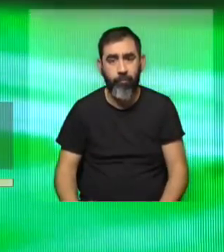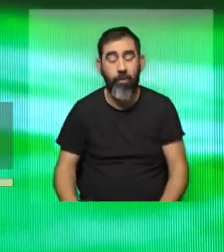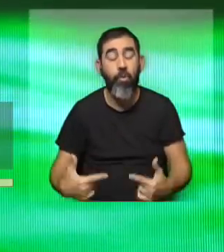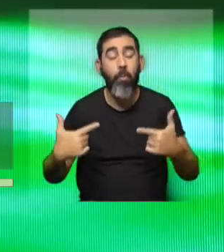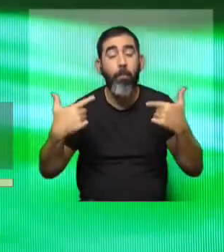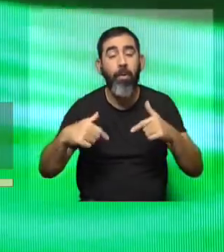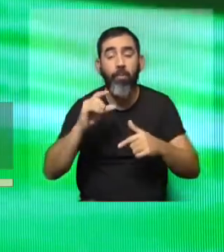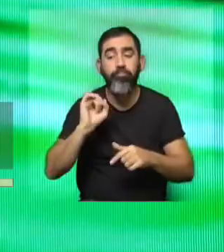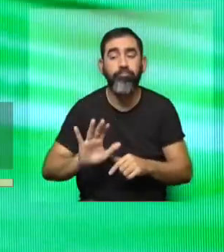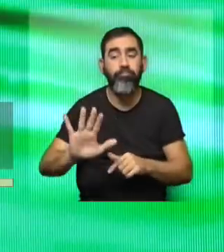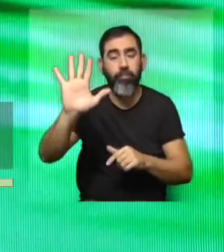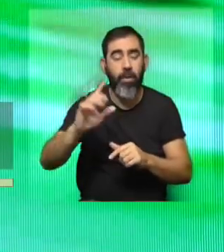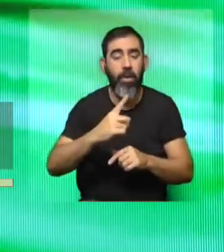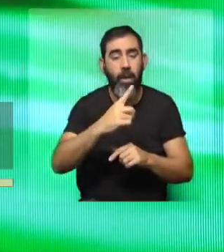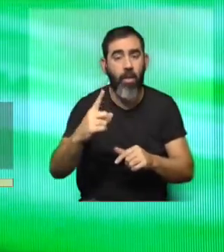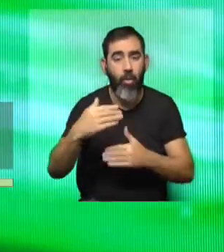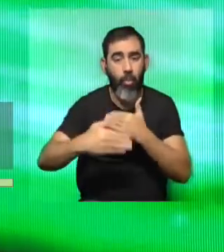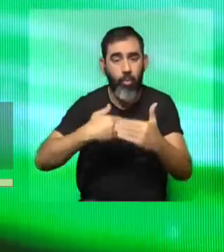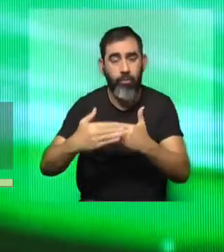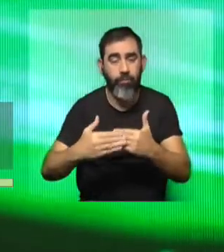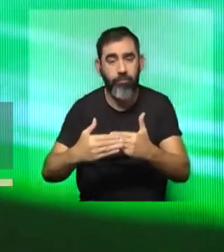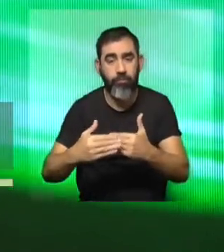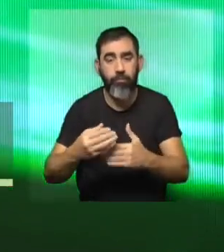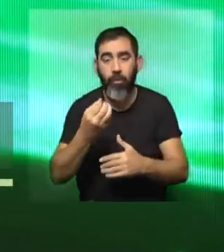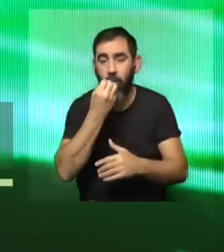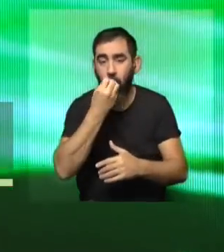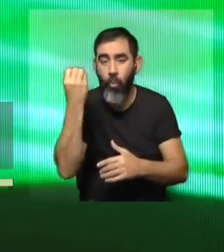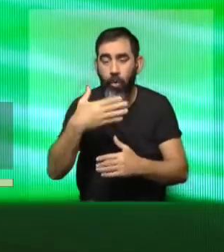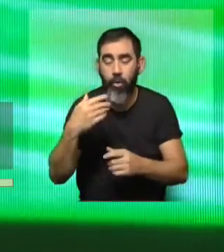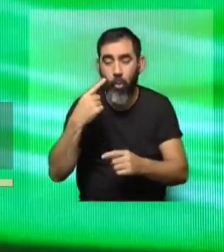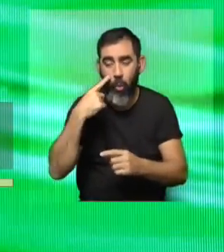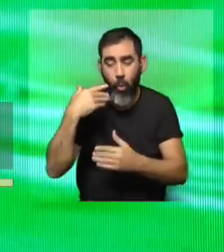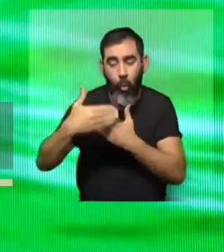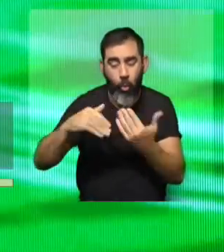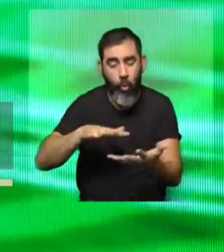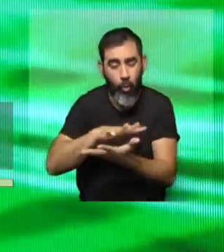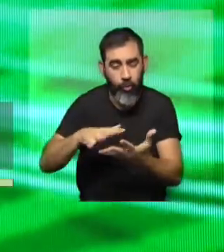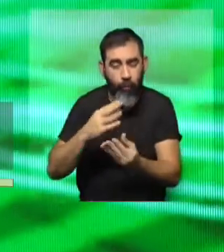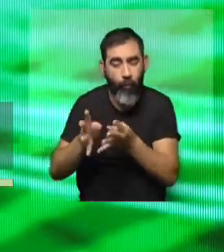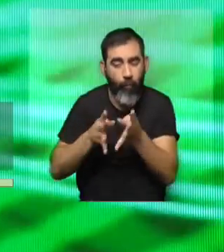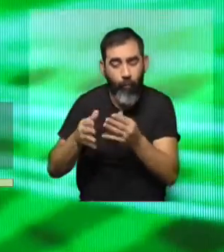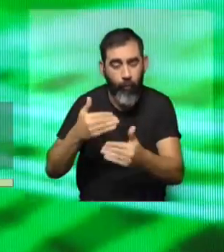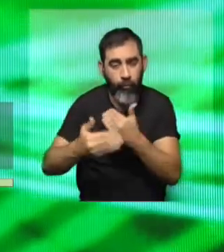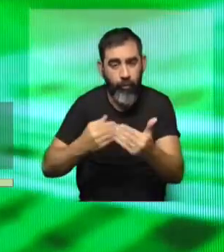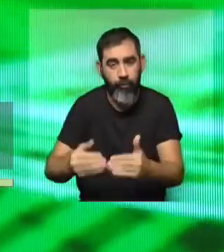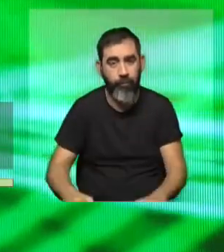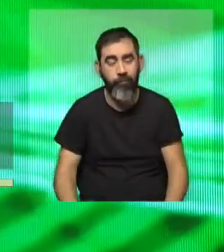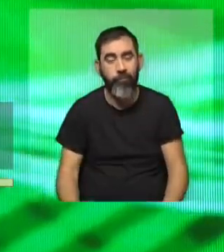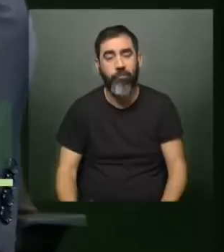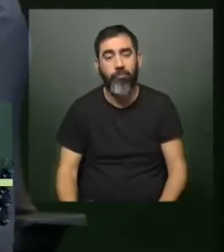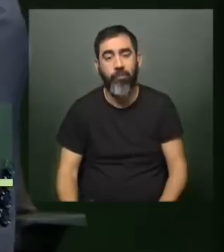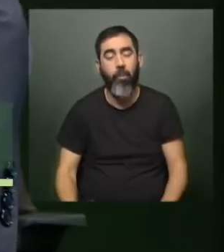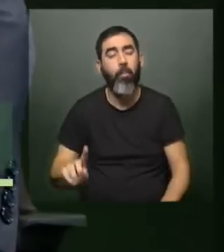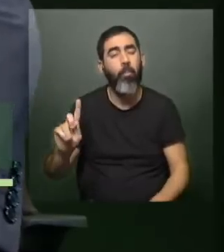ministerios tienen su propia impronta y su propia dinámica es bueno ya venir trabajando y conocer un poco Cómo cómo funciona dentro Cuáles